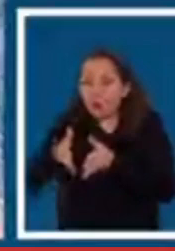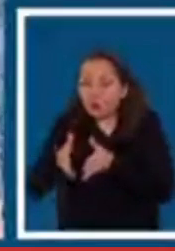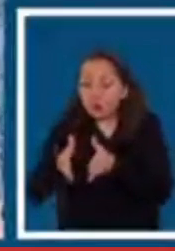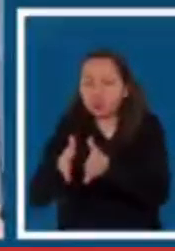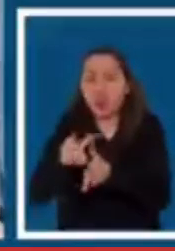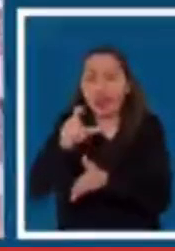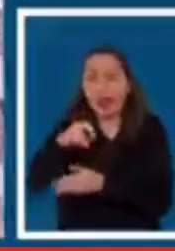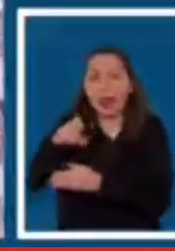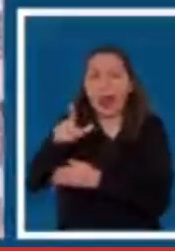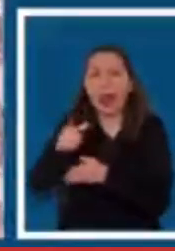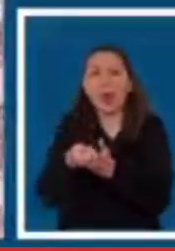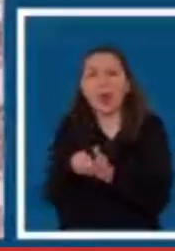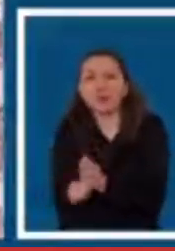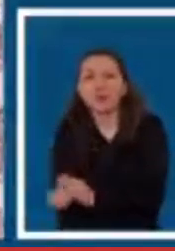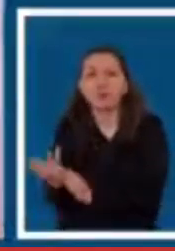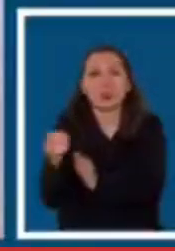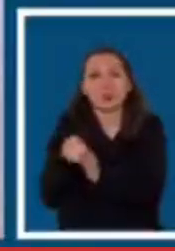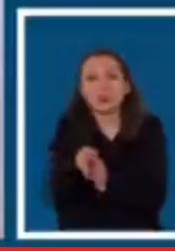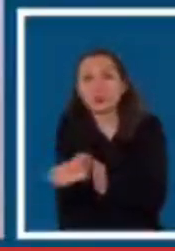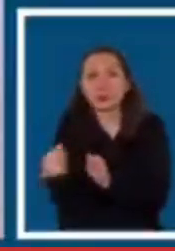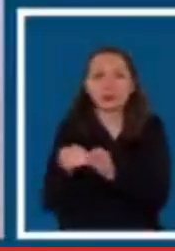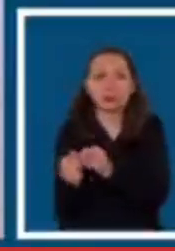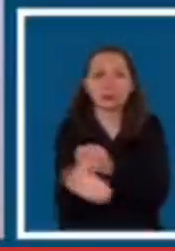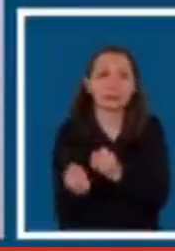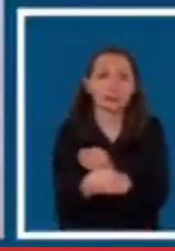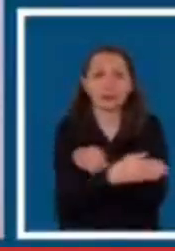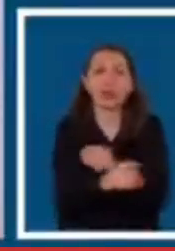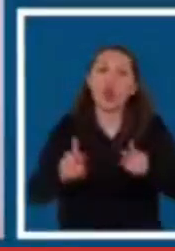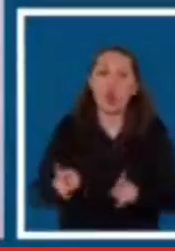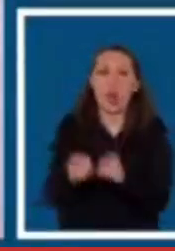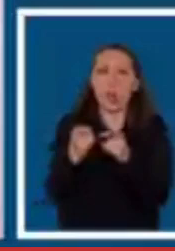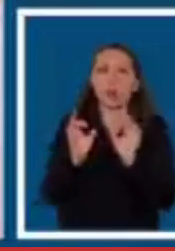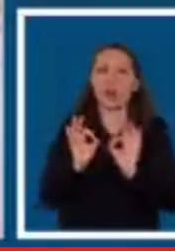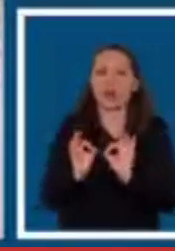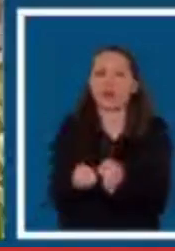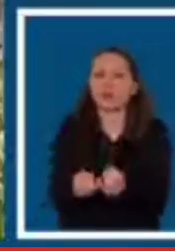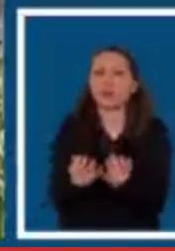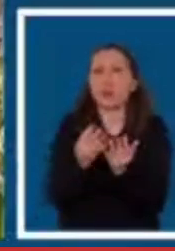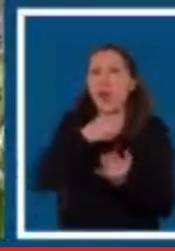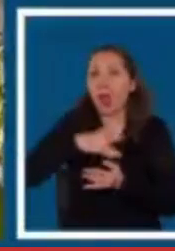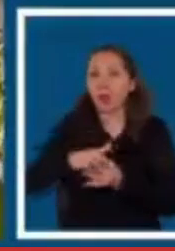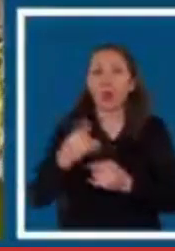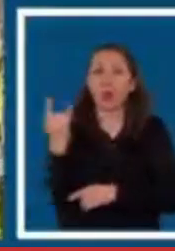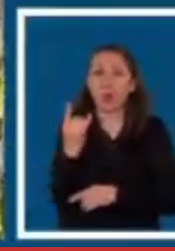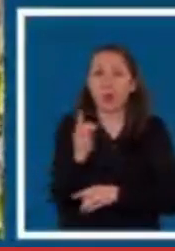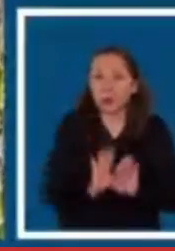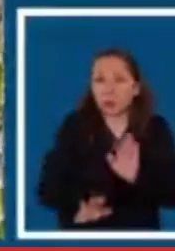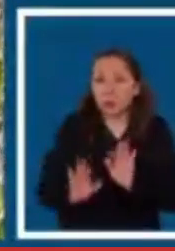en el sentido de lo que mencionaba el ministro ya de poderes trabajar el proceso de recuperación de estos regadíos de manera tal de que esta emergencia